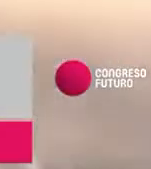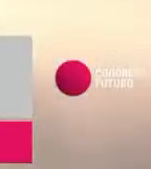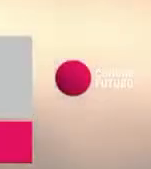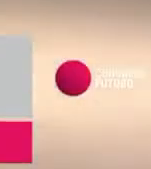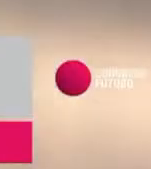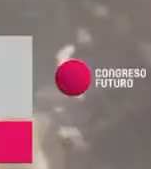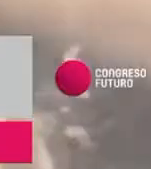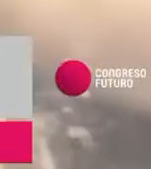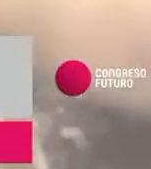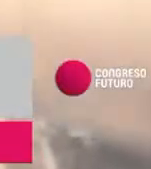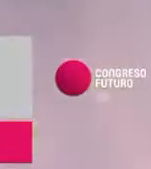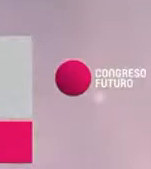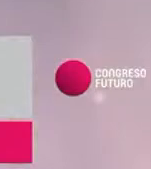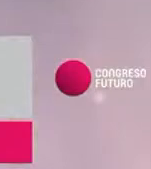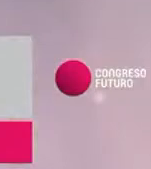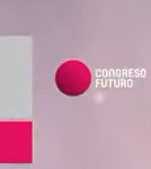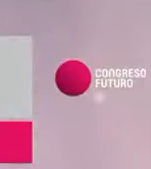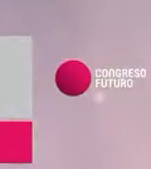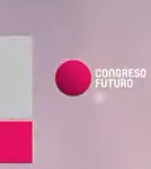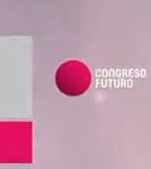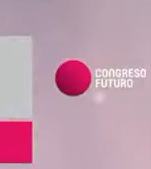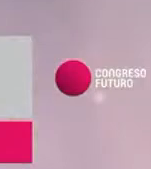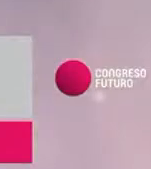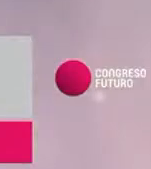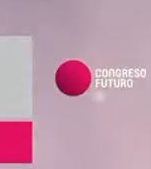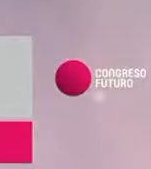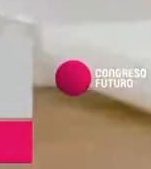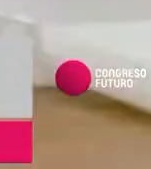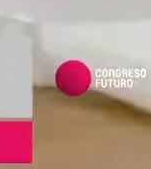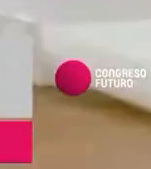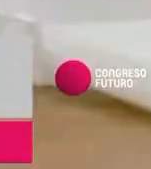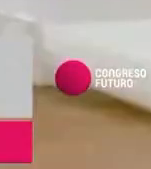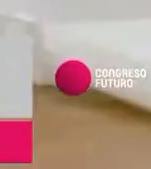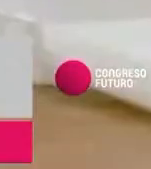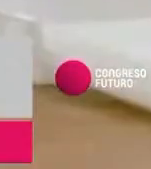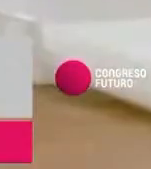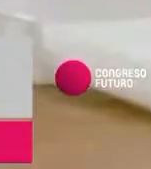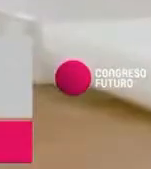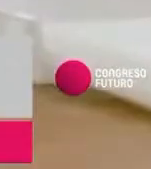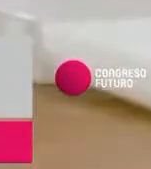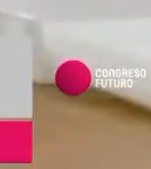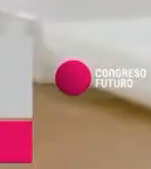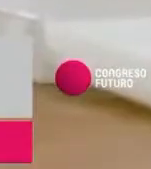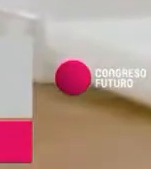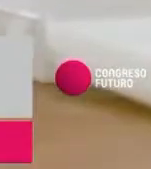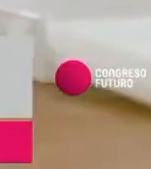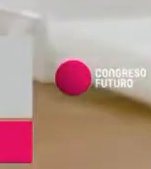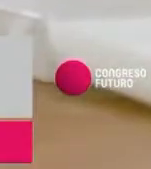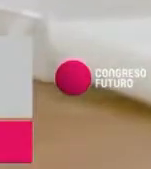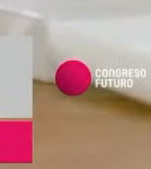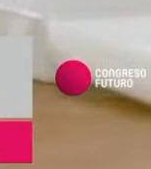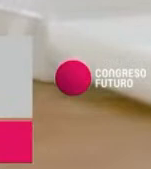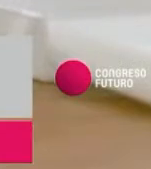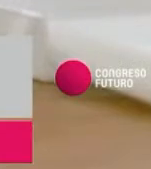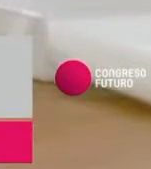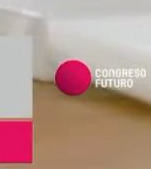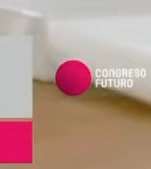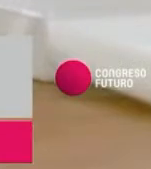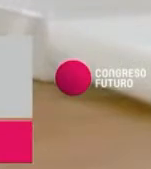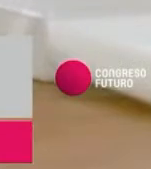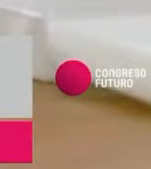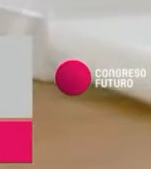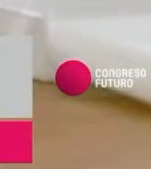luego liberar una suerte de larva con las mismas funciones que sus predecesores. Incluso crear copias de la misma manera y